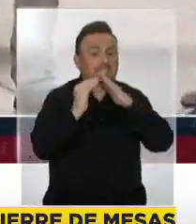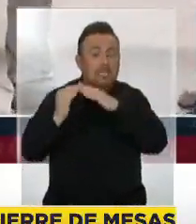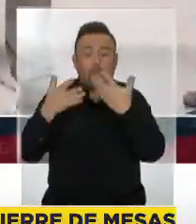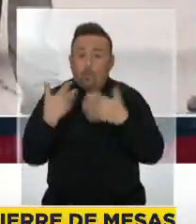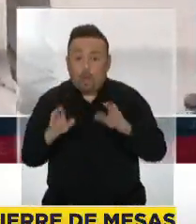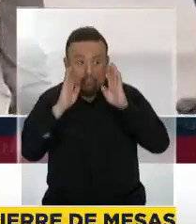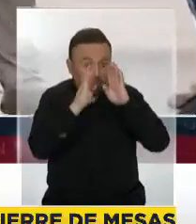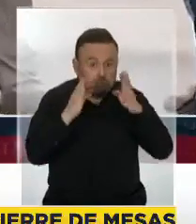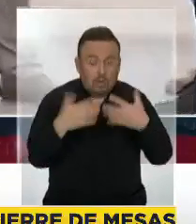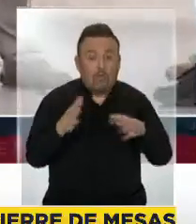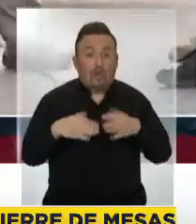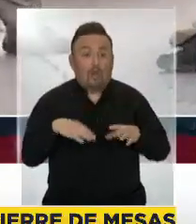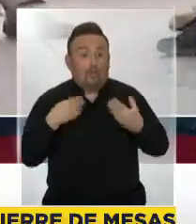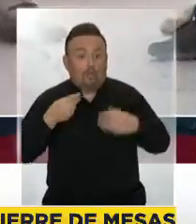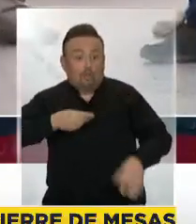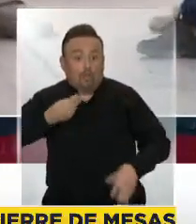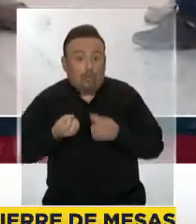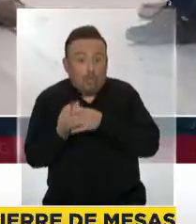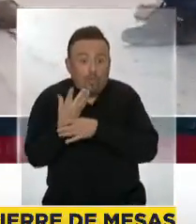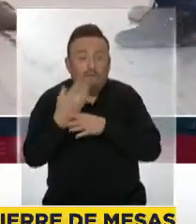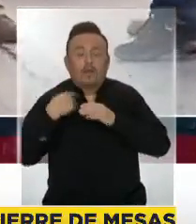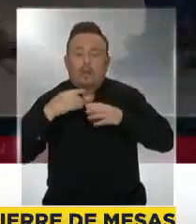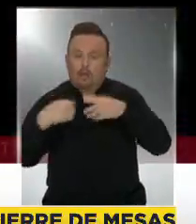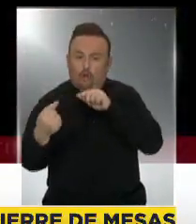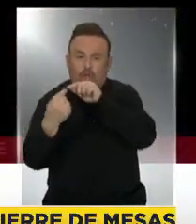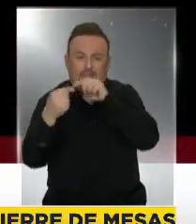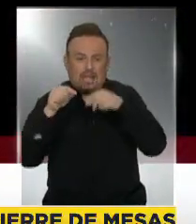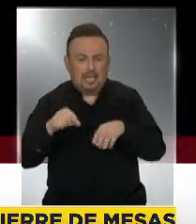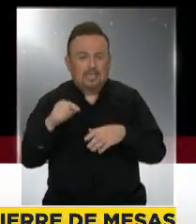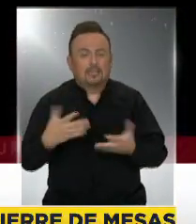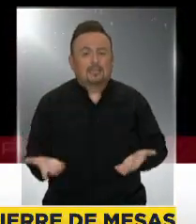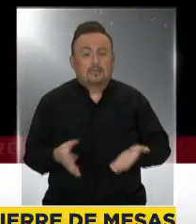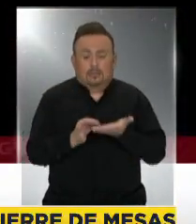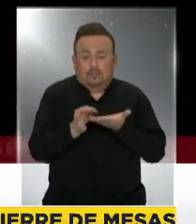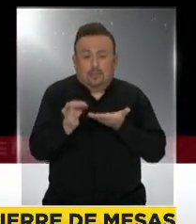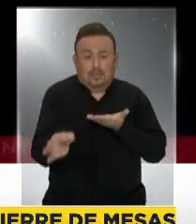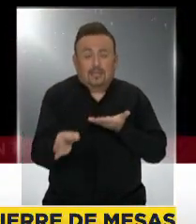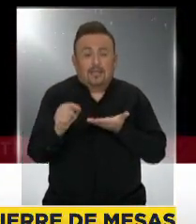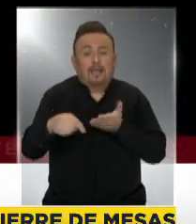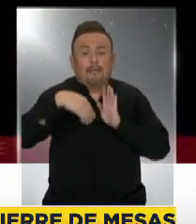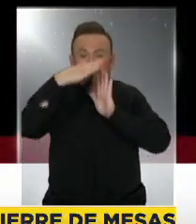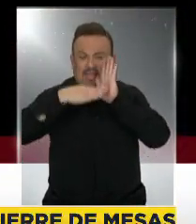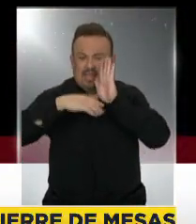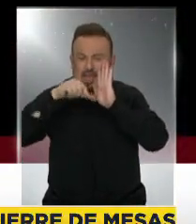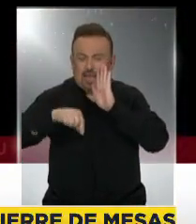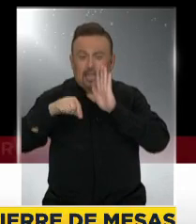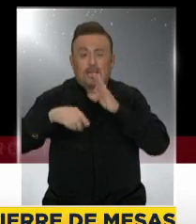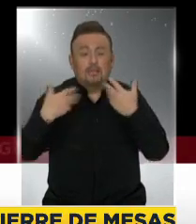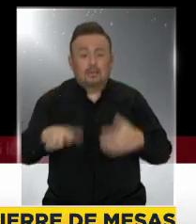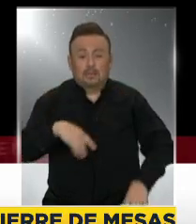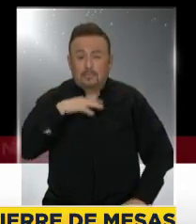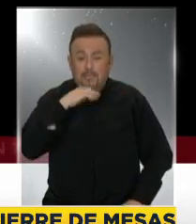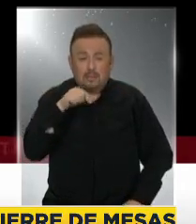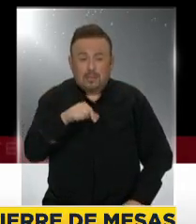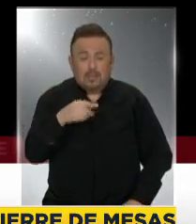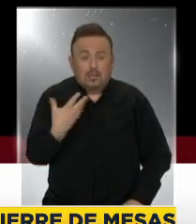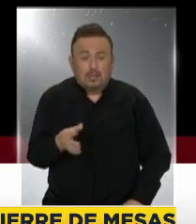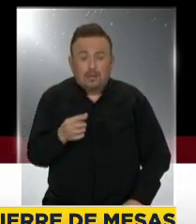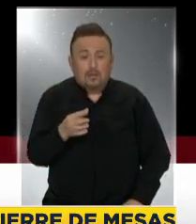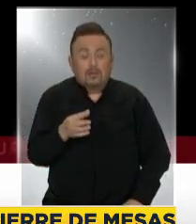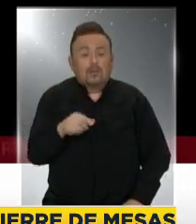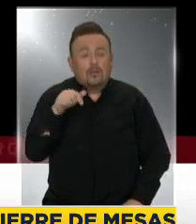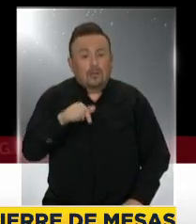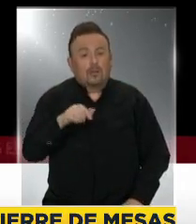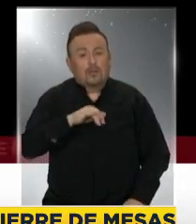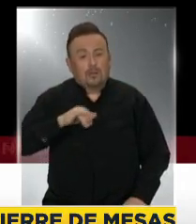cualquier novedad estamos en contacto. Paula Barza, entonces, desde esta población en el sector de La Pintana, donde los minutos